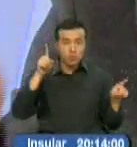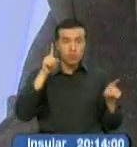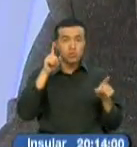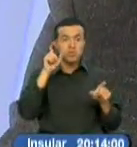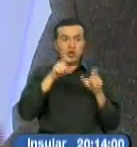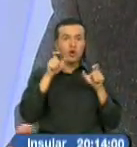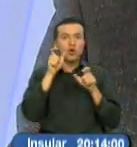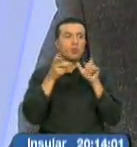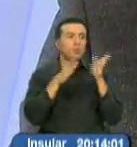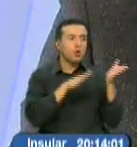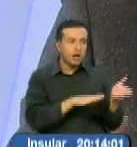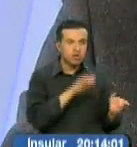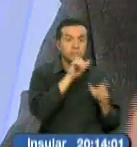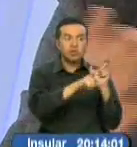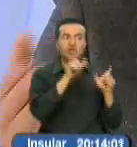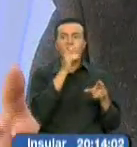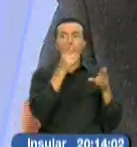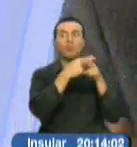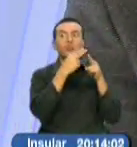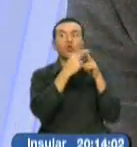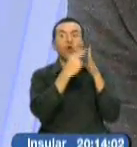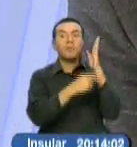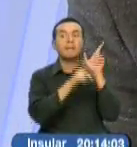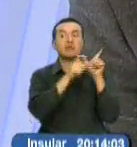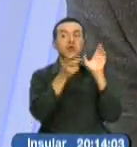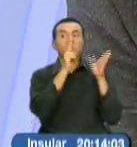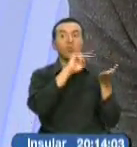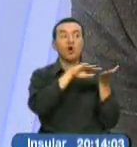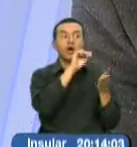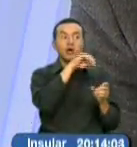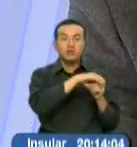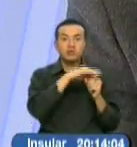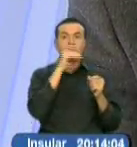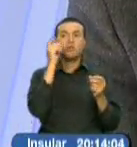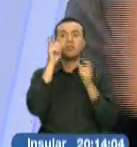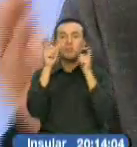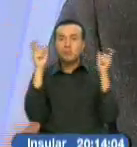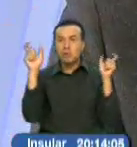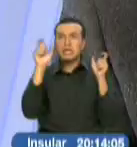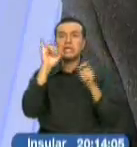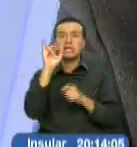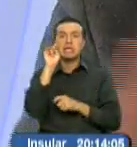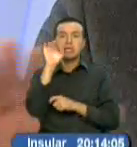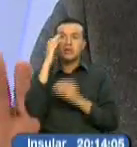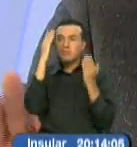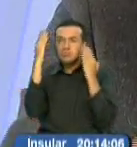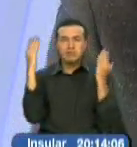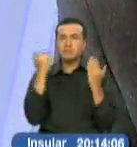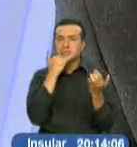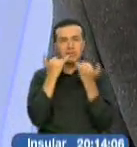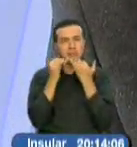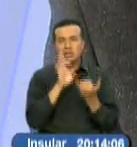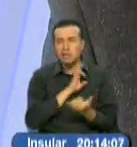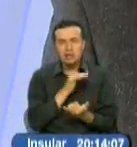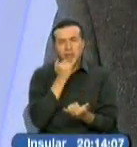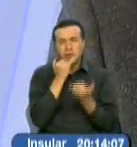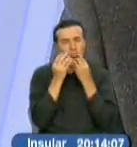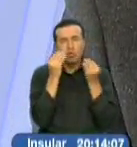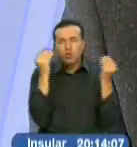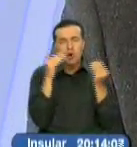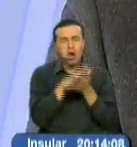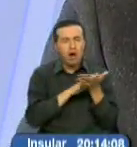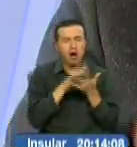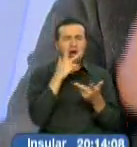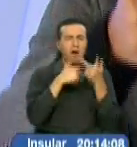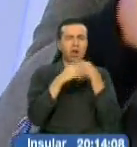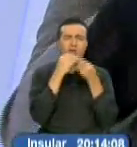votantes muertos, los mitos de que el exceso en el padrón electoral, comparando con proyecciones poblacionales del INEC, nada más antitécnico, los mitos de